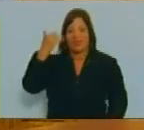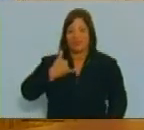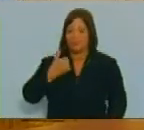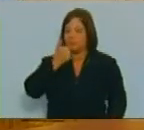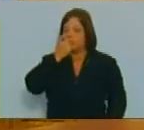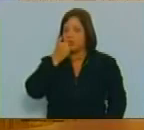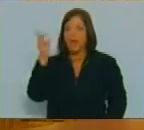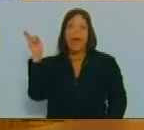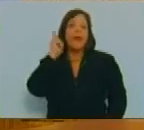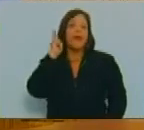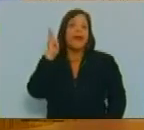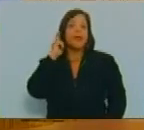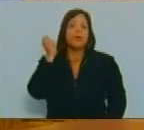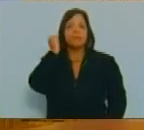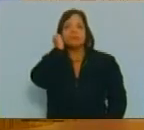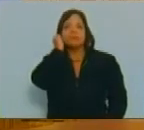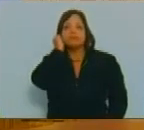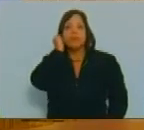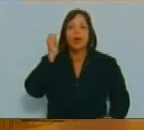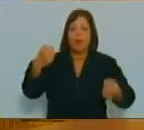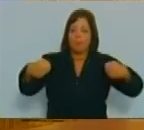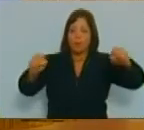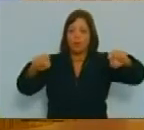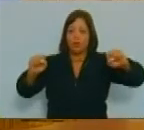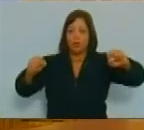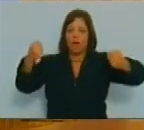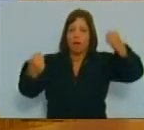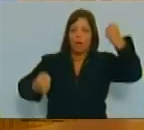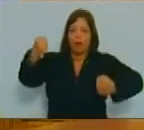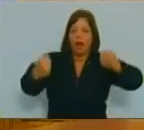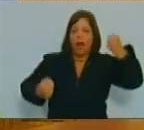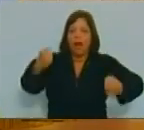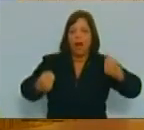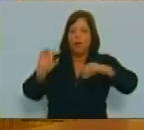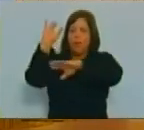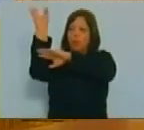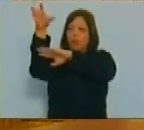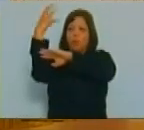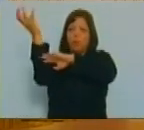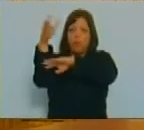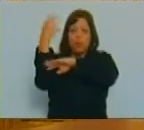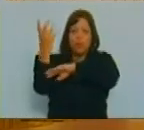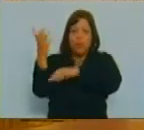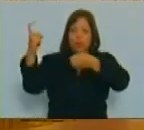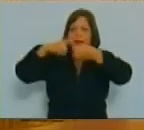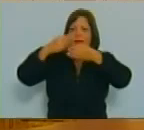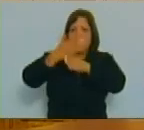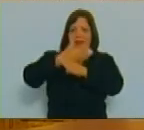el radio las patrullas las motos la interacción con la sociedad